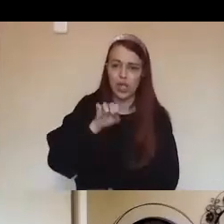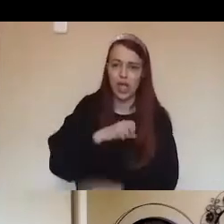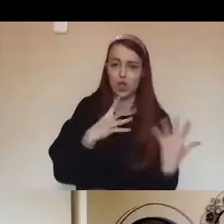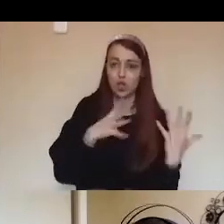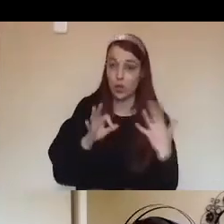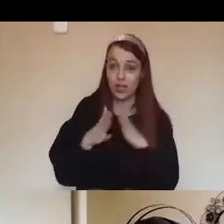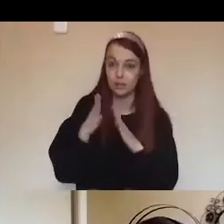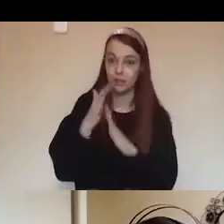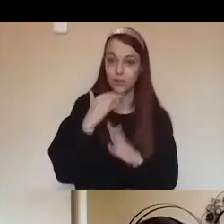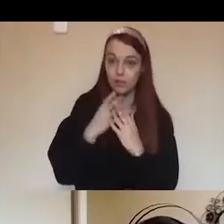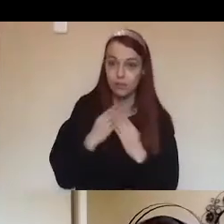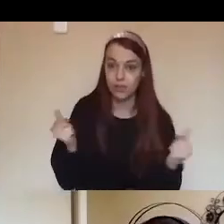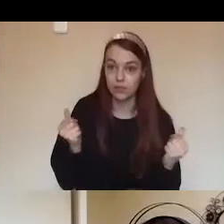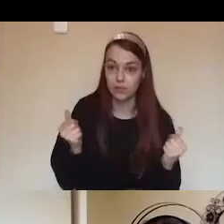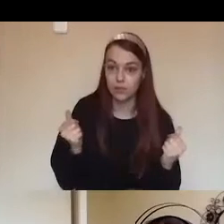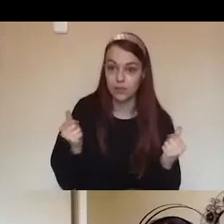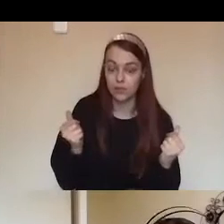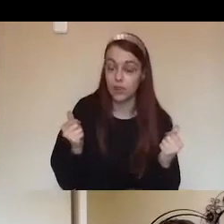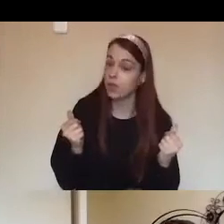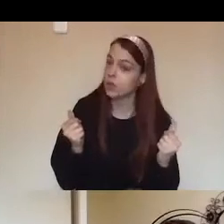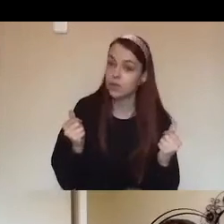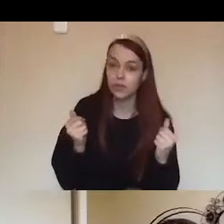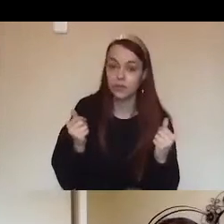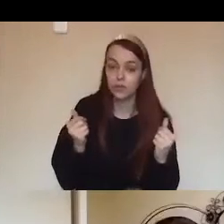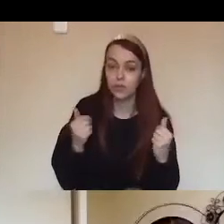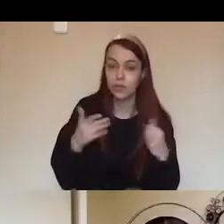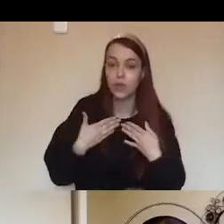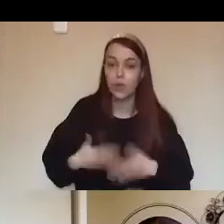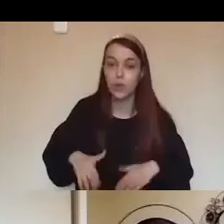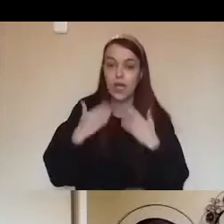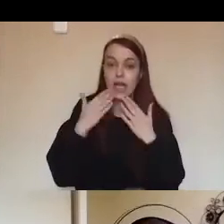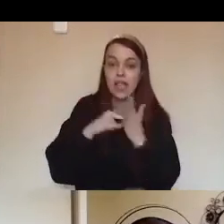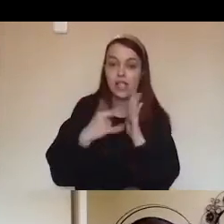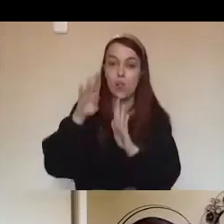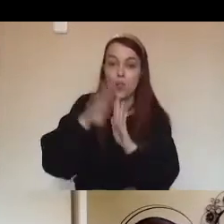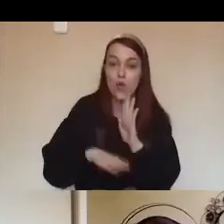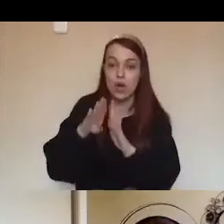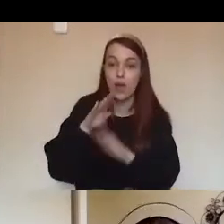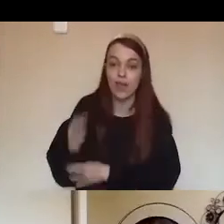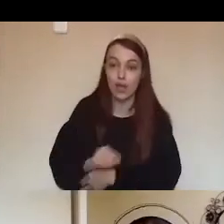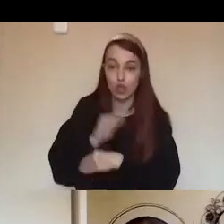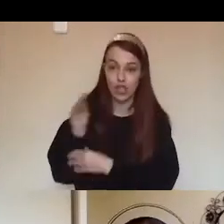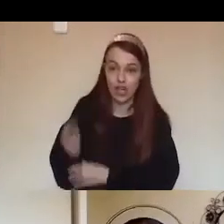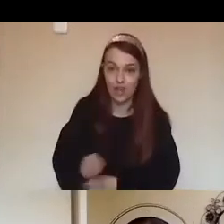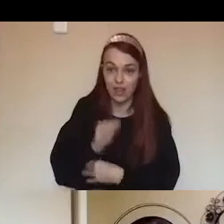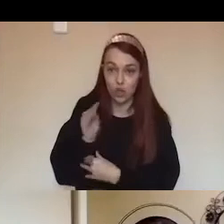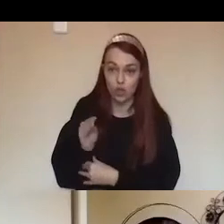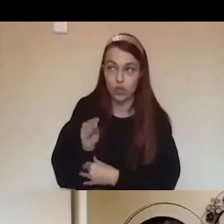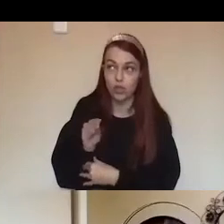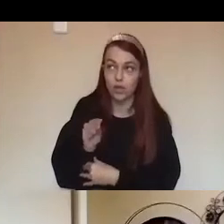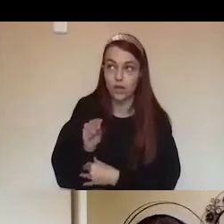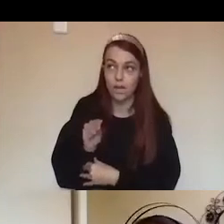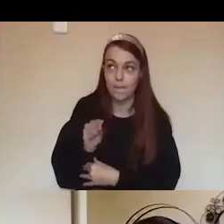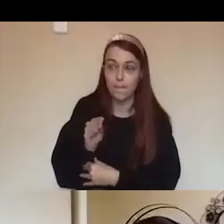de la extinción y gracias a un programa de conservación donde se une la